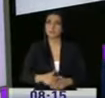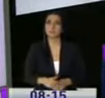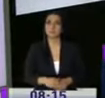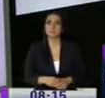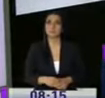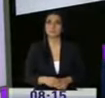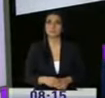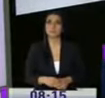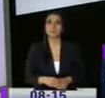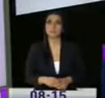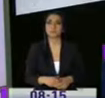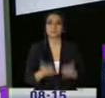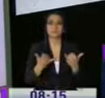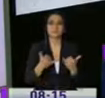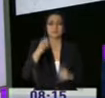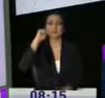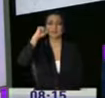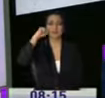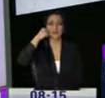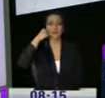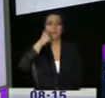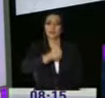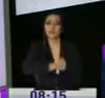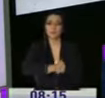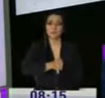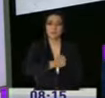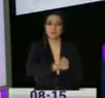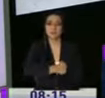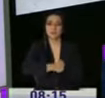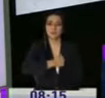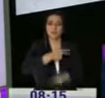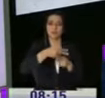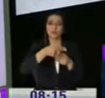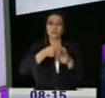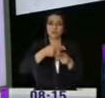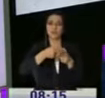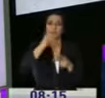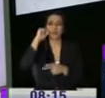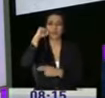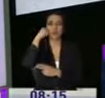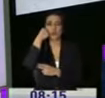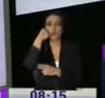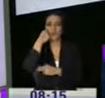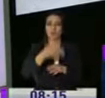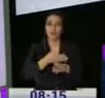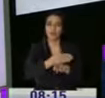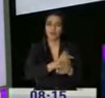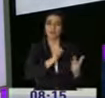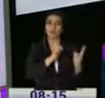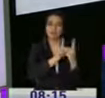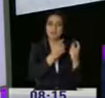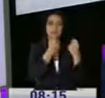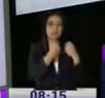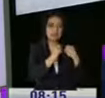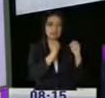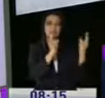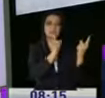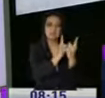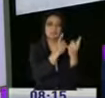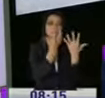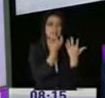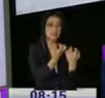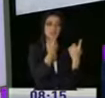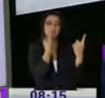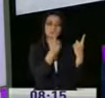En este momento no recuerdo, lamentablemente hemos tenido varios acercamientos, hemos intentado varias veces